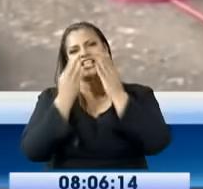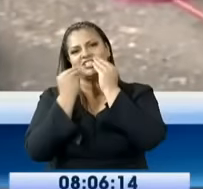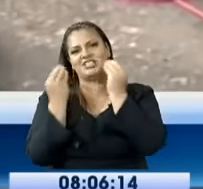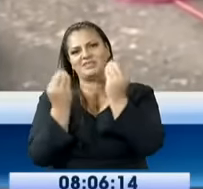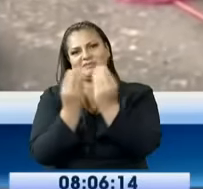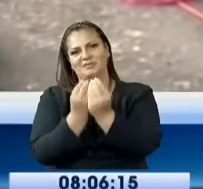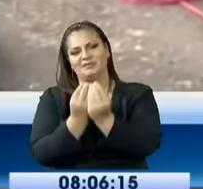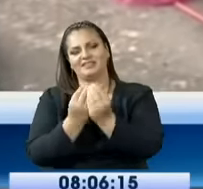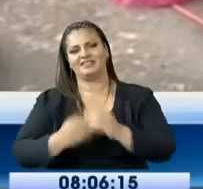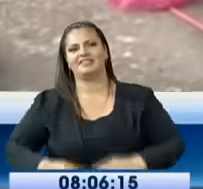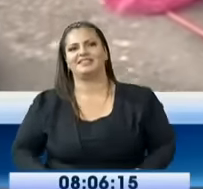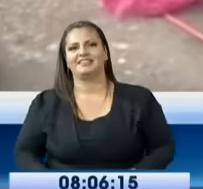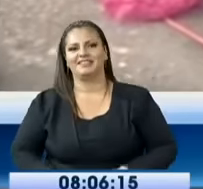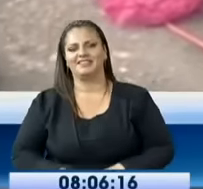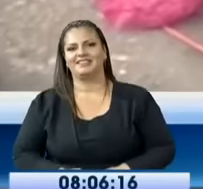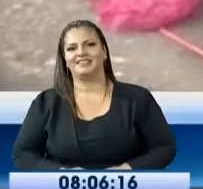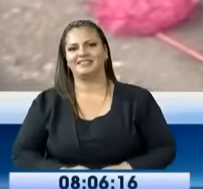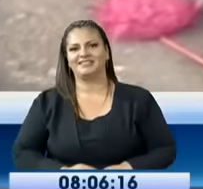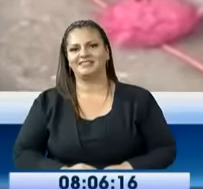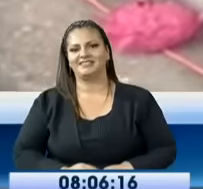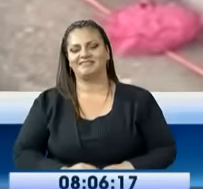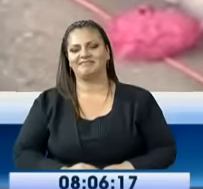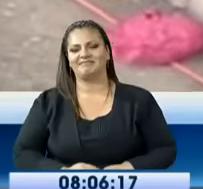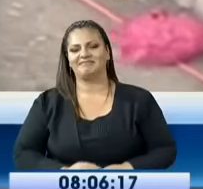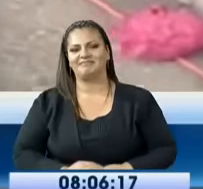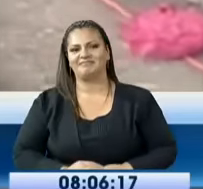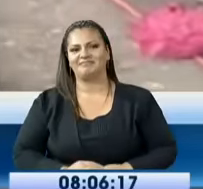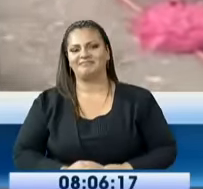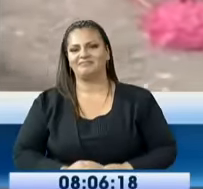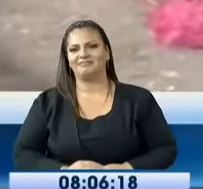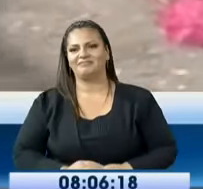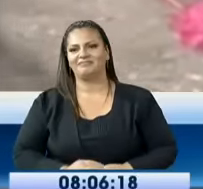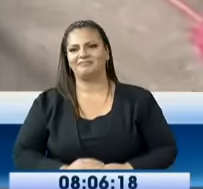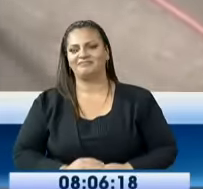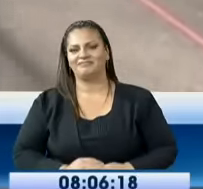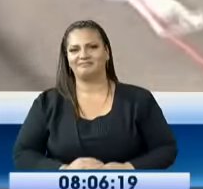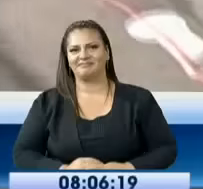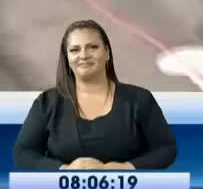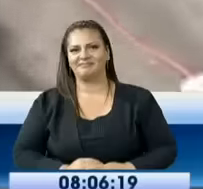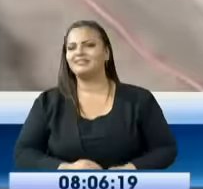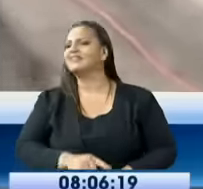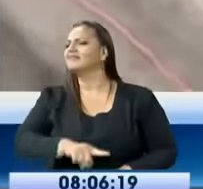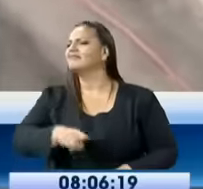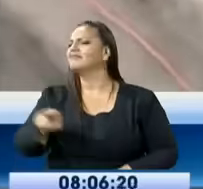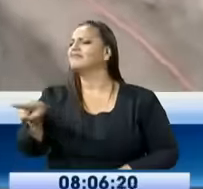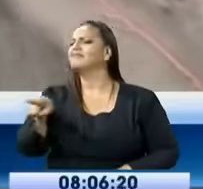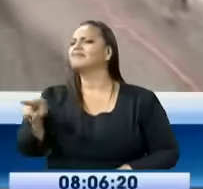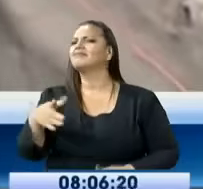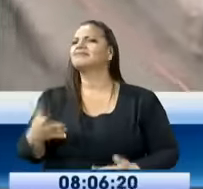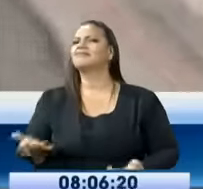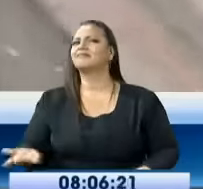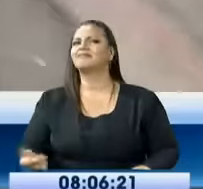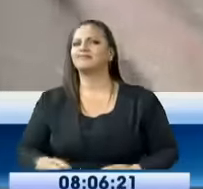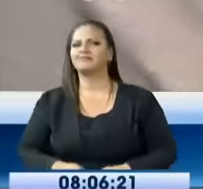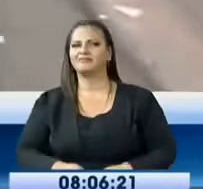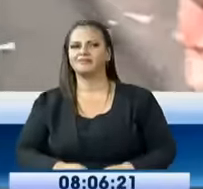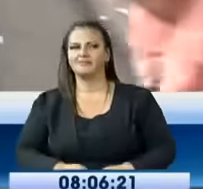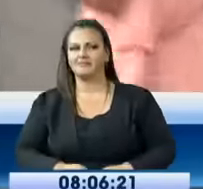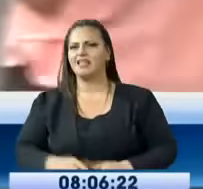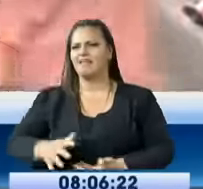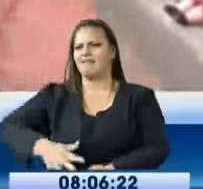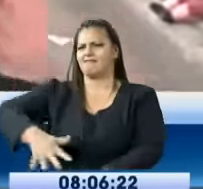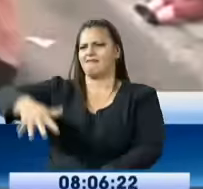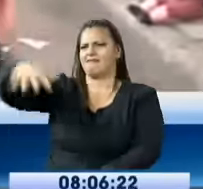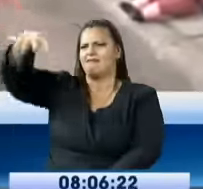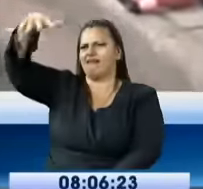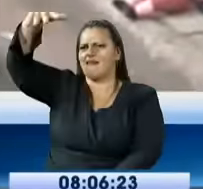ya vemos, están los personajes infantiles. En la otra esquina están los personajes ya más